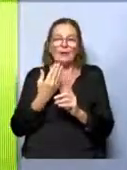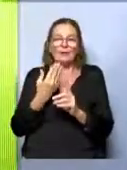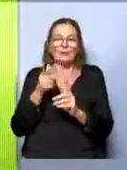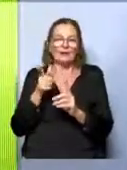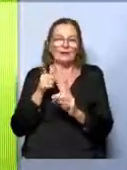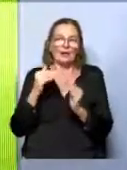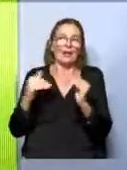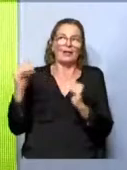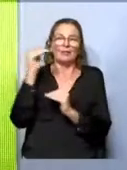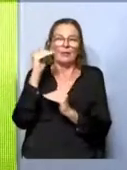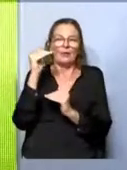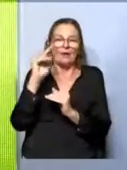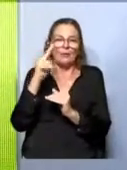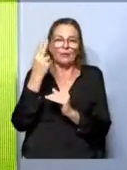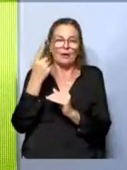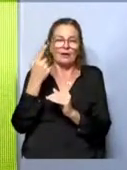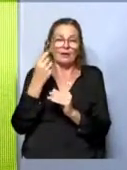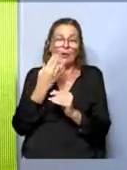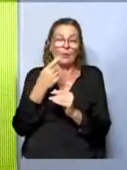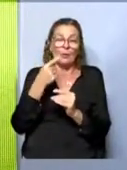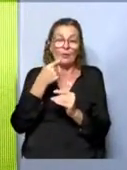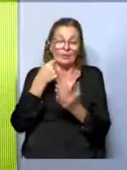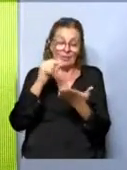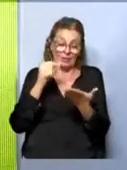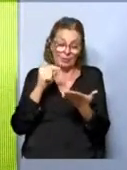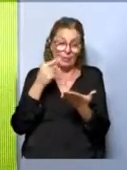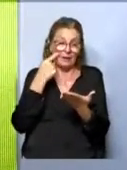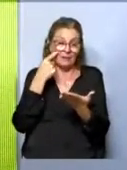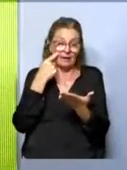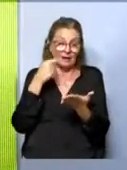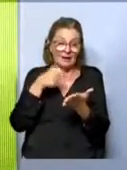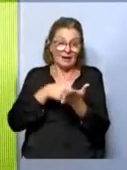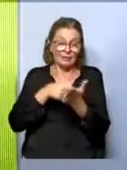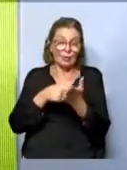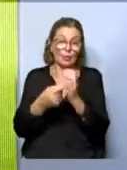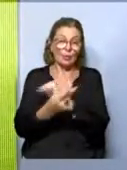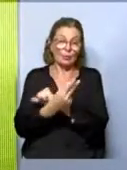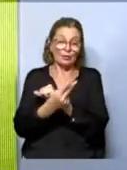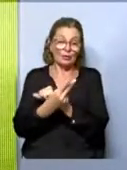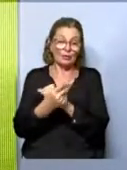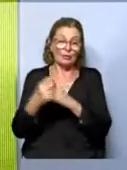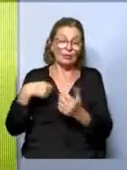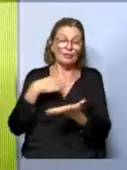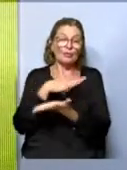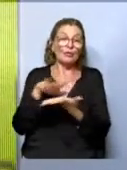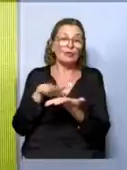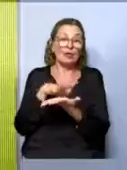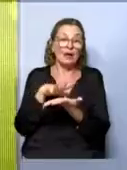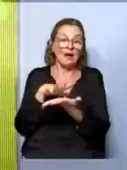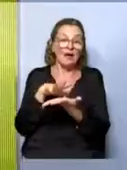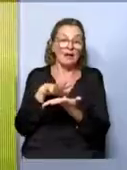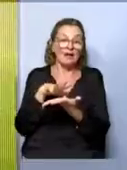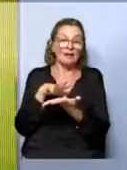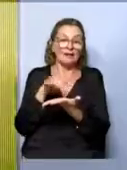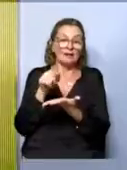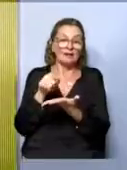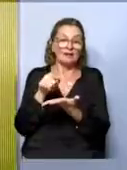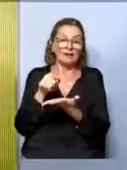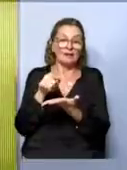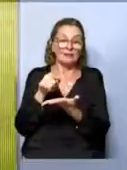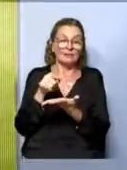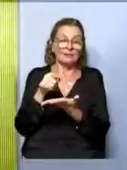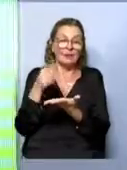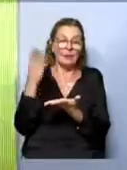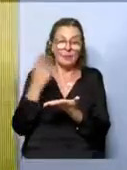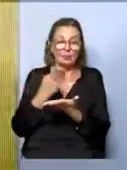materia. Y como dato para considerar, el gasto en protección social, según este mismo informe de la CEPAL, de hecho es, en